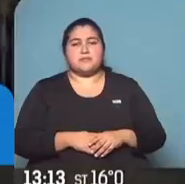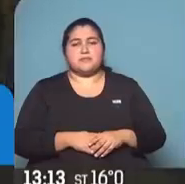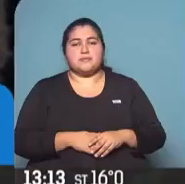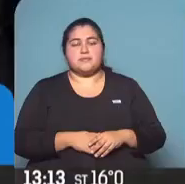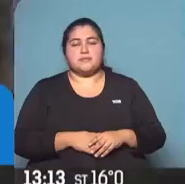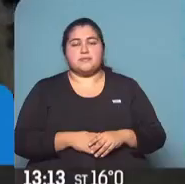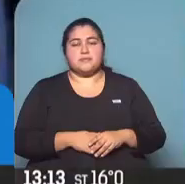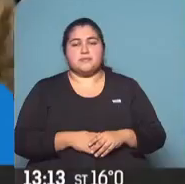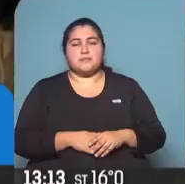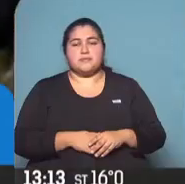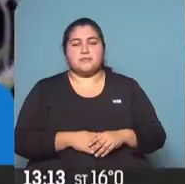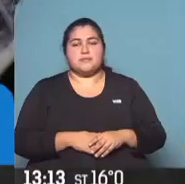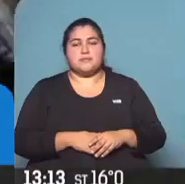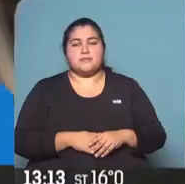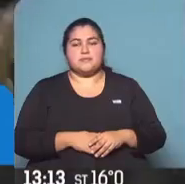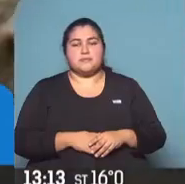y